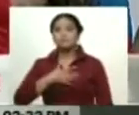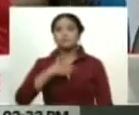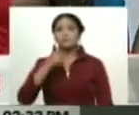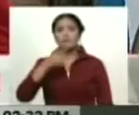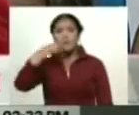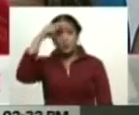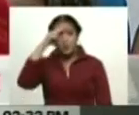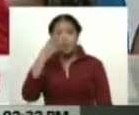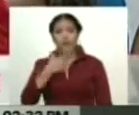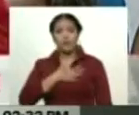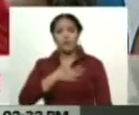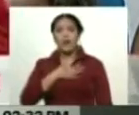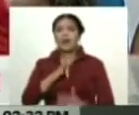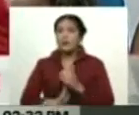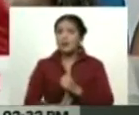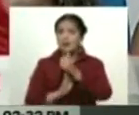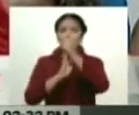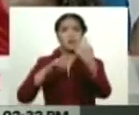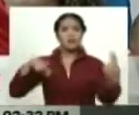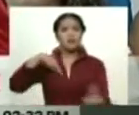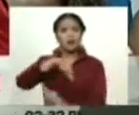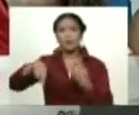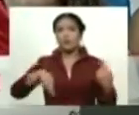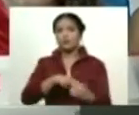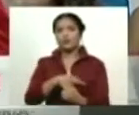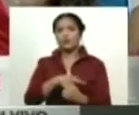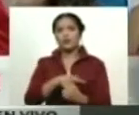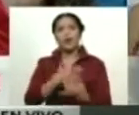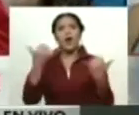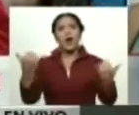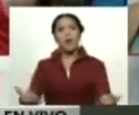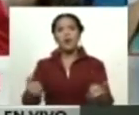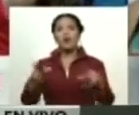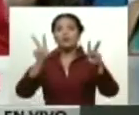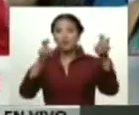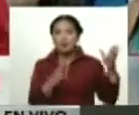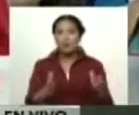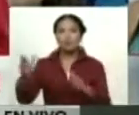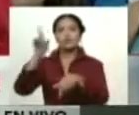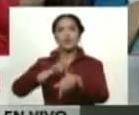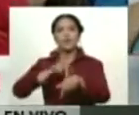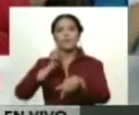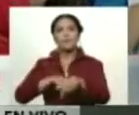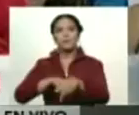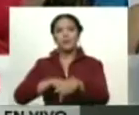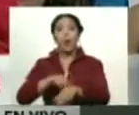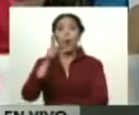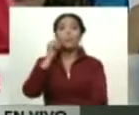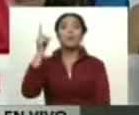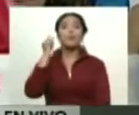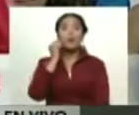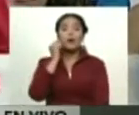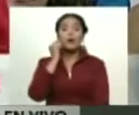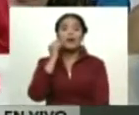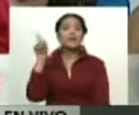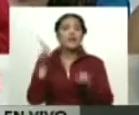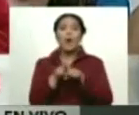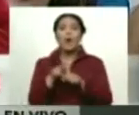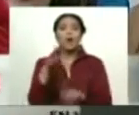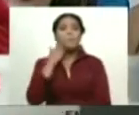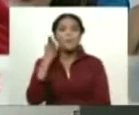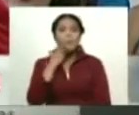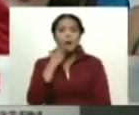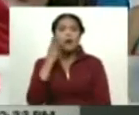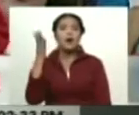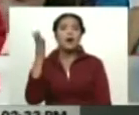maestro y líder redentor, nos convertimos en padres de una nueva época y madres. Somos padres y madres de